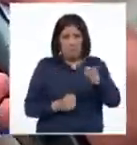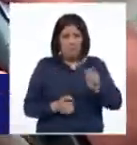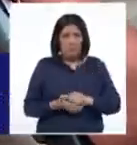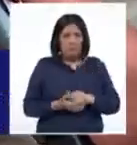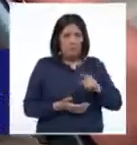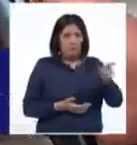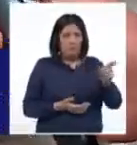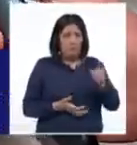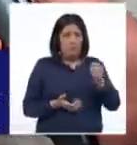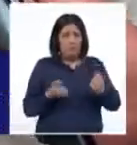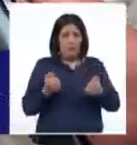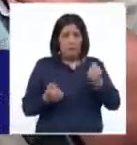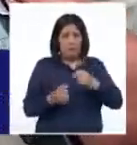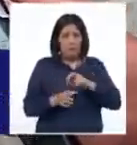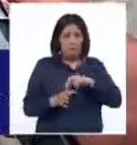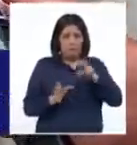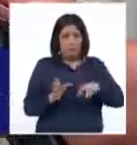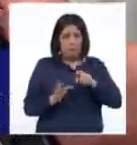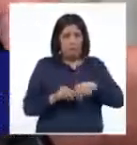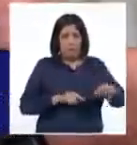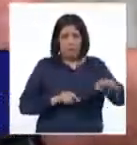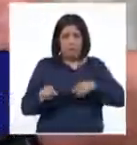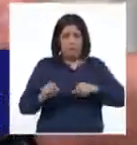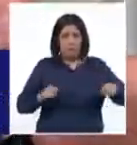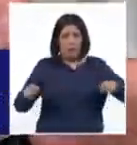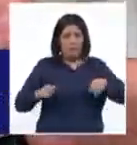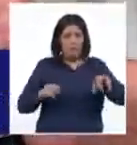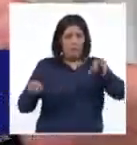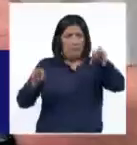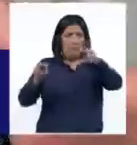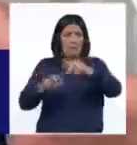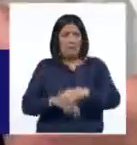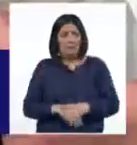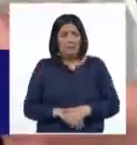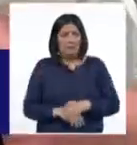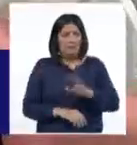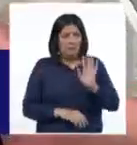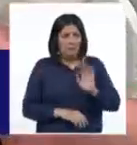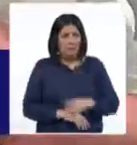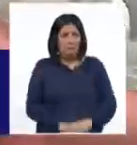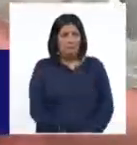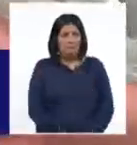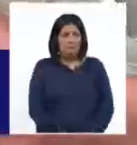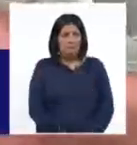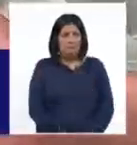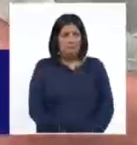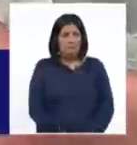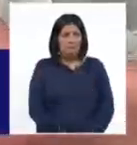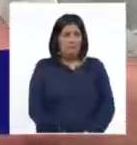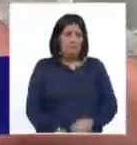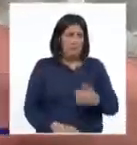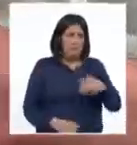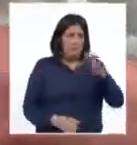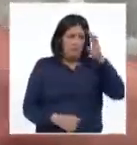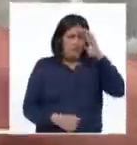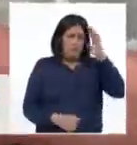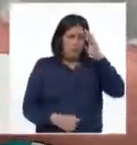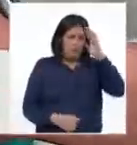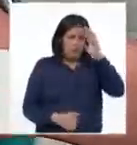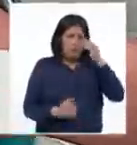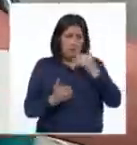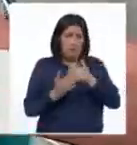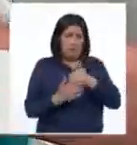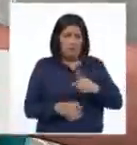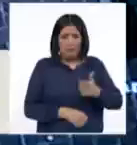y los que estaban en el carro salieron por todas las puertas, una cada puerta, salió uno por cada puerta. Y ya, pues, los policías, mi hermano, que estaban